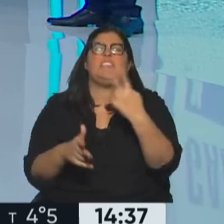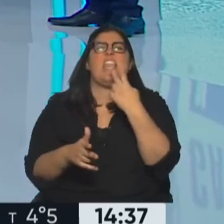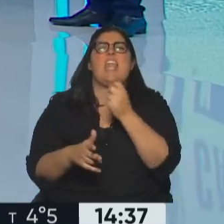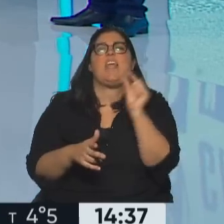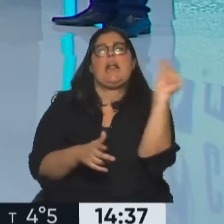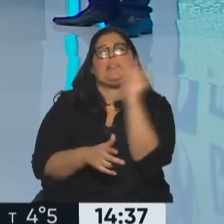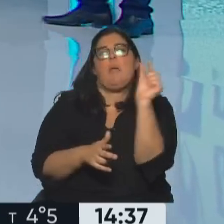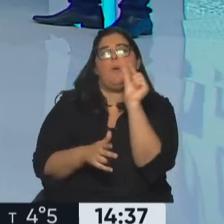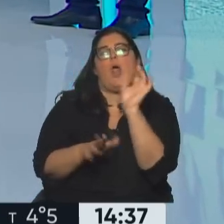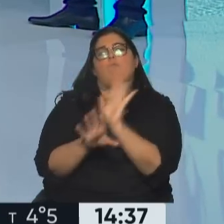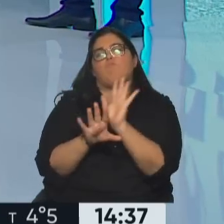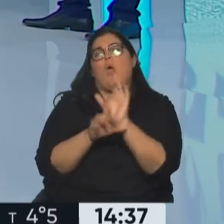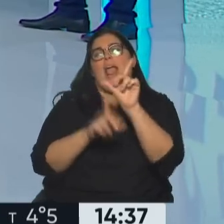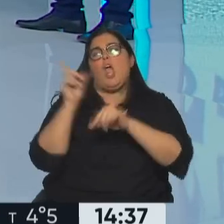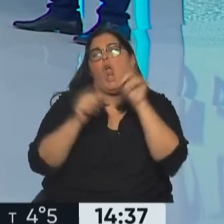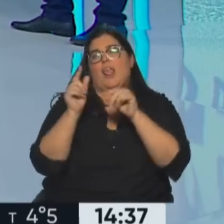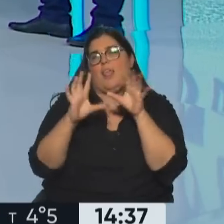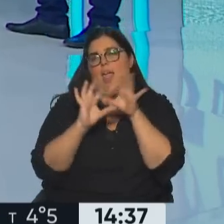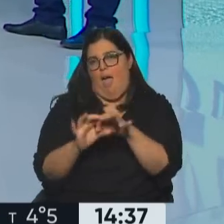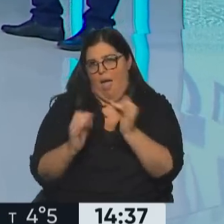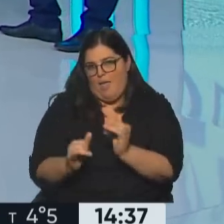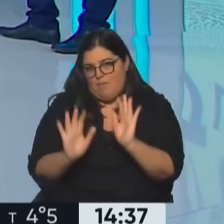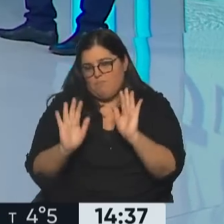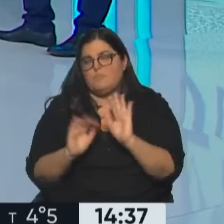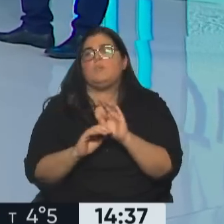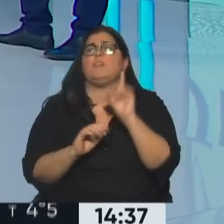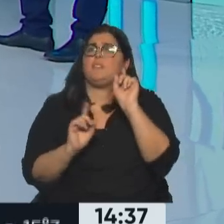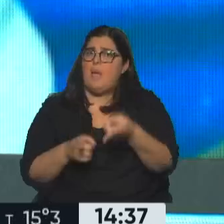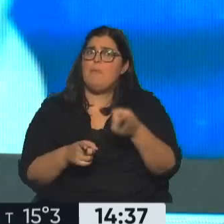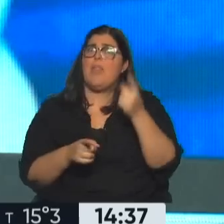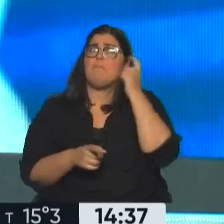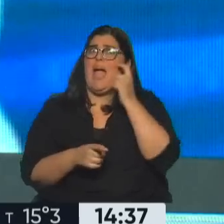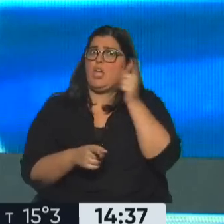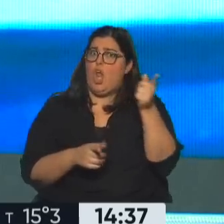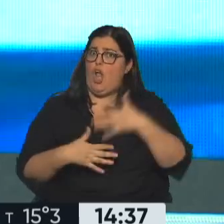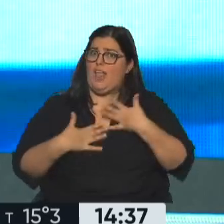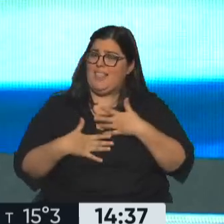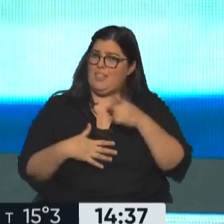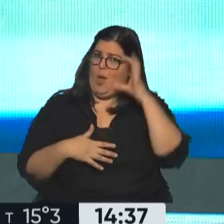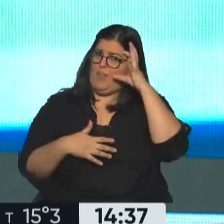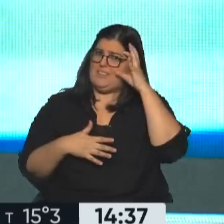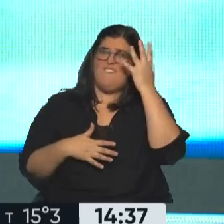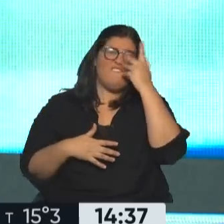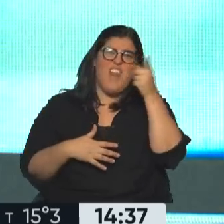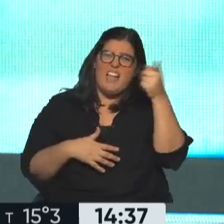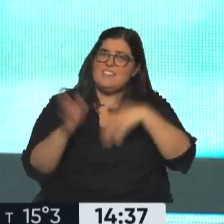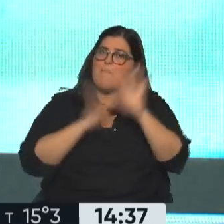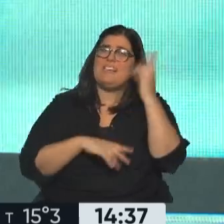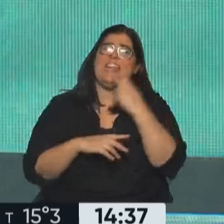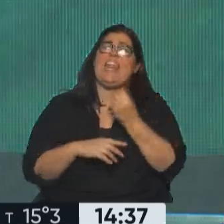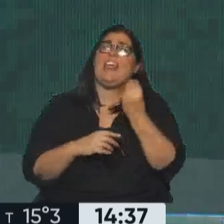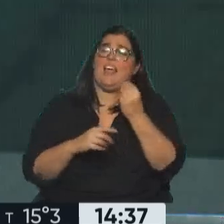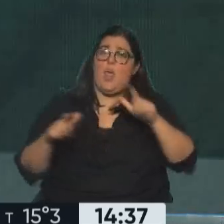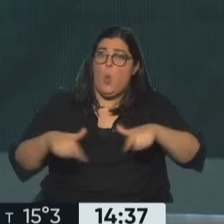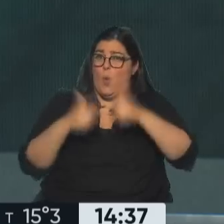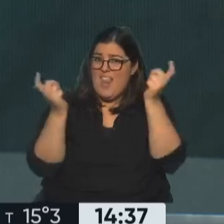verde. Y celebra también Macron. Recordemos que Francia, la matriz energética francesa es fundamentalmente